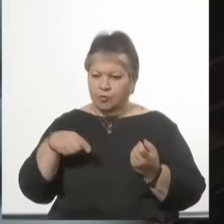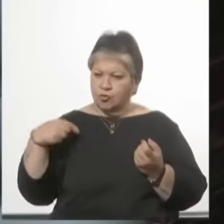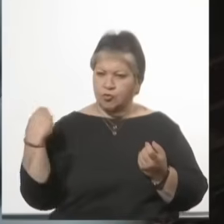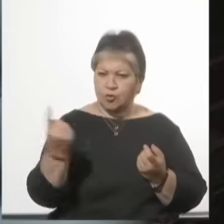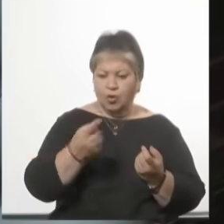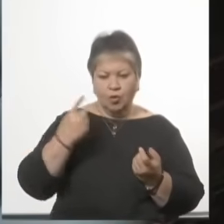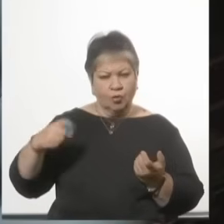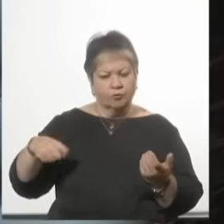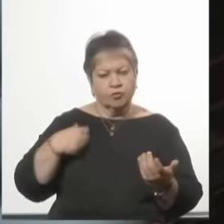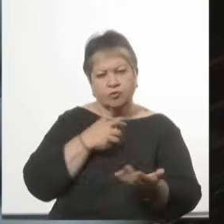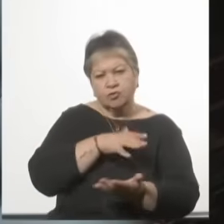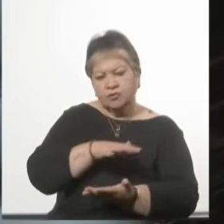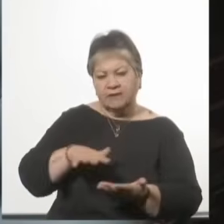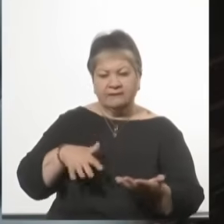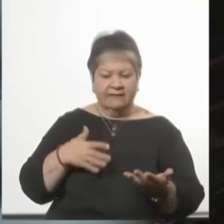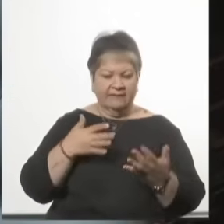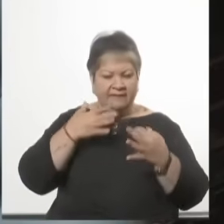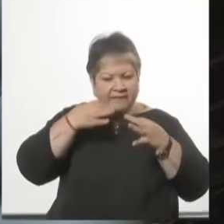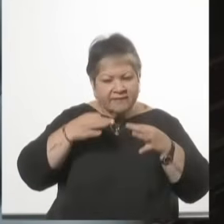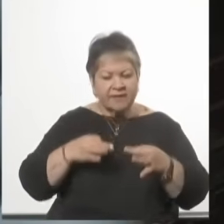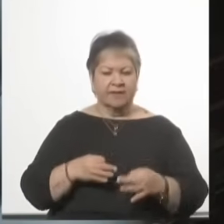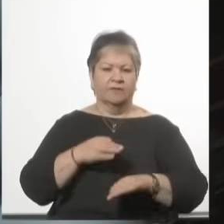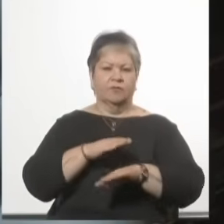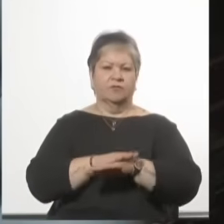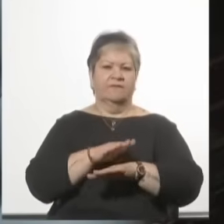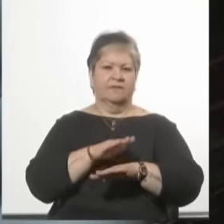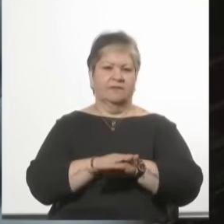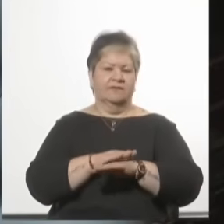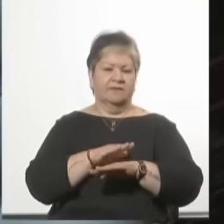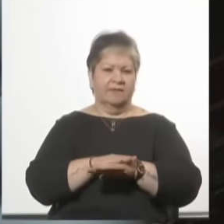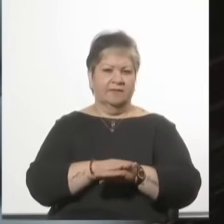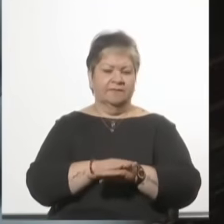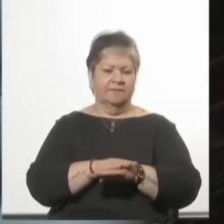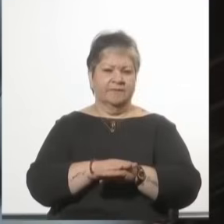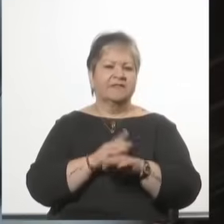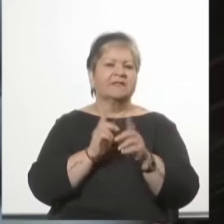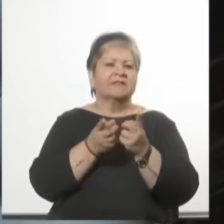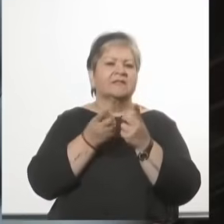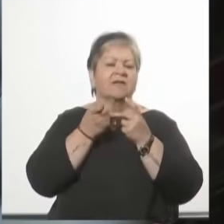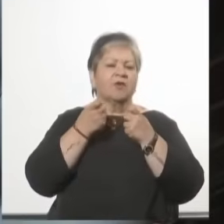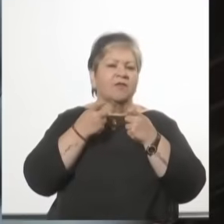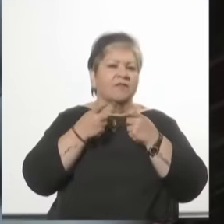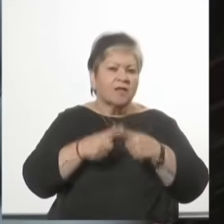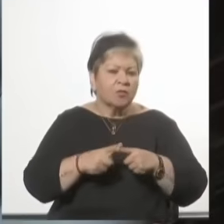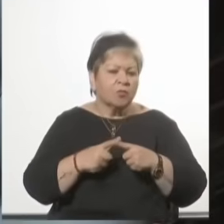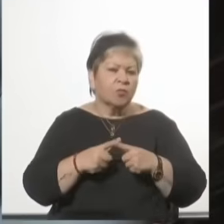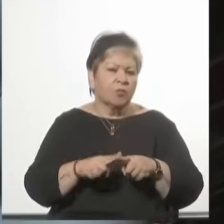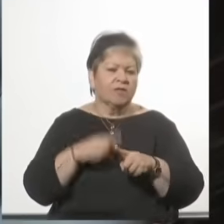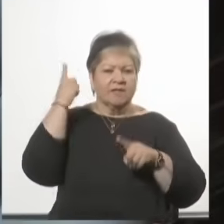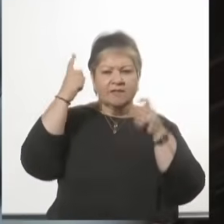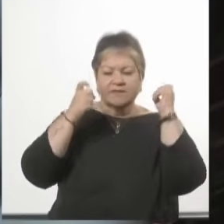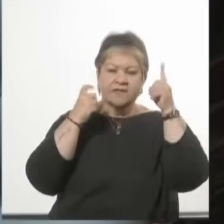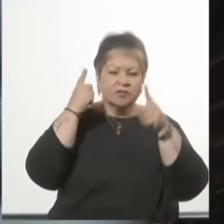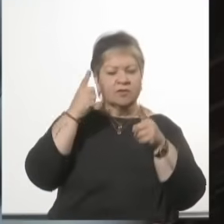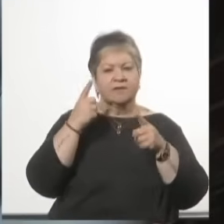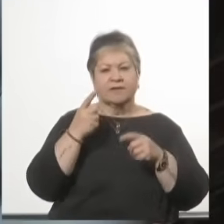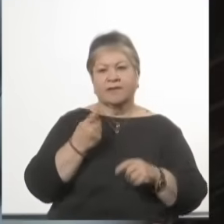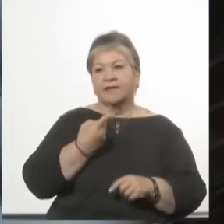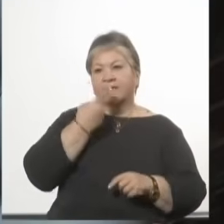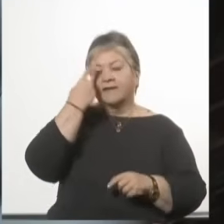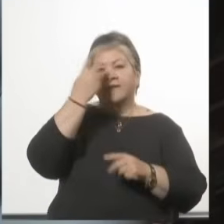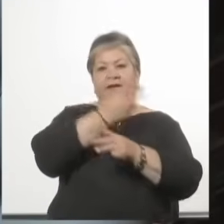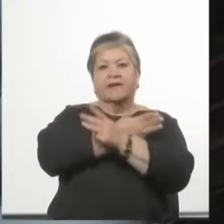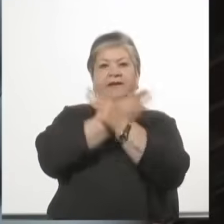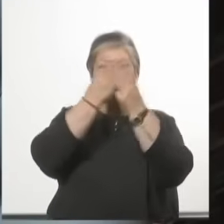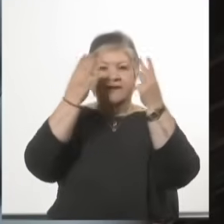con absoluta seriedad y responsabilidad institucional, es discutir, reflexionar respecto de si el supremo interés general